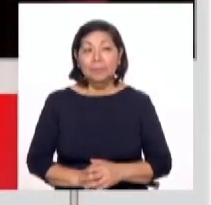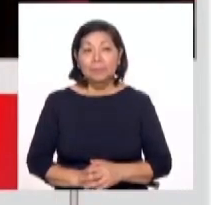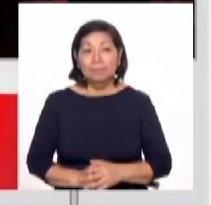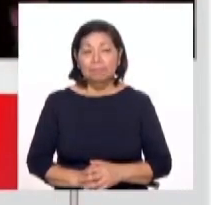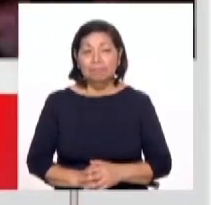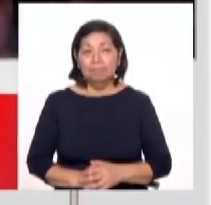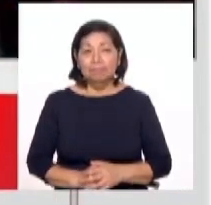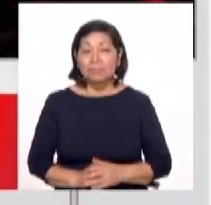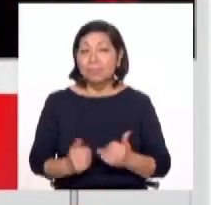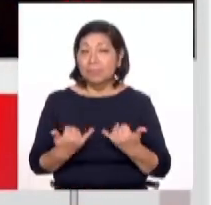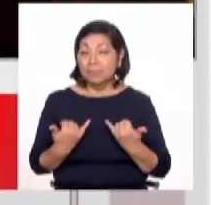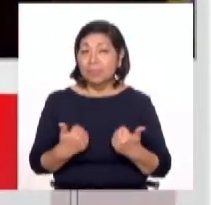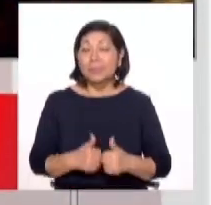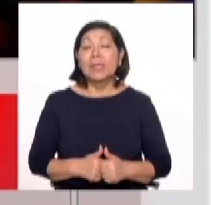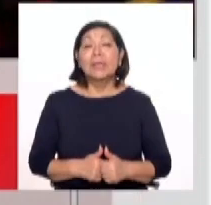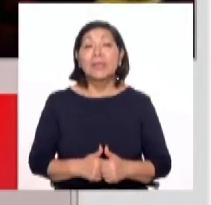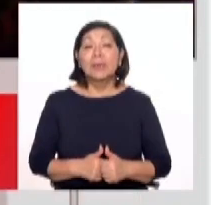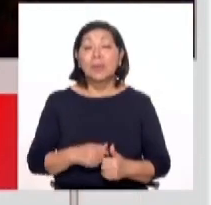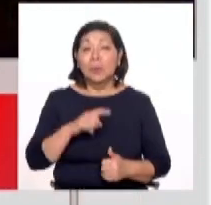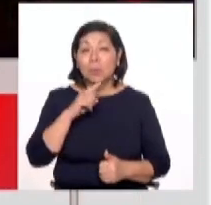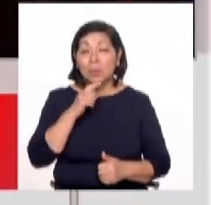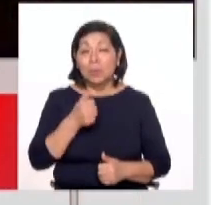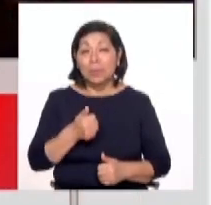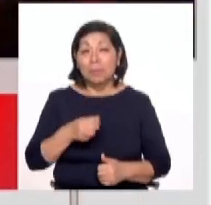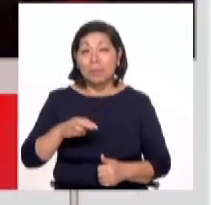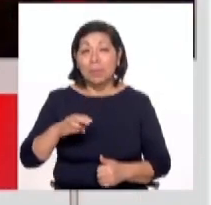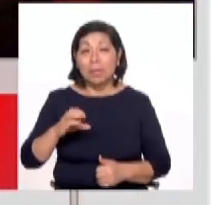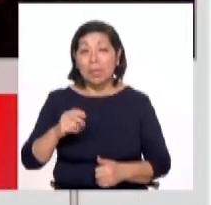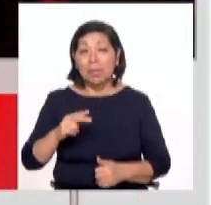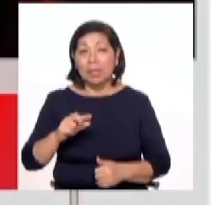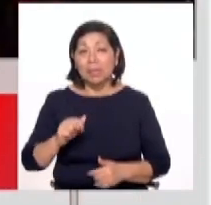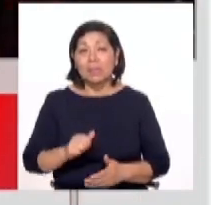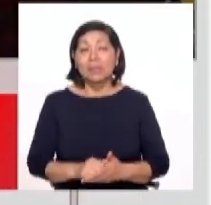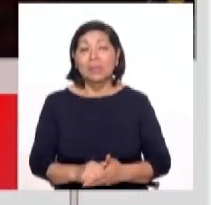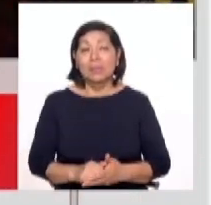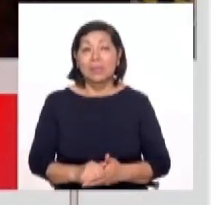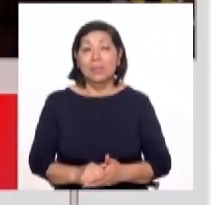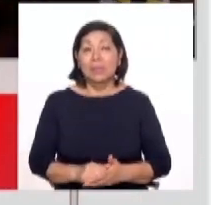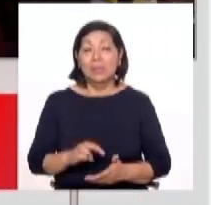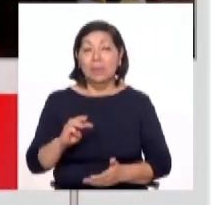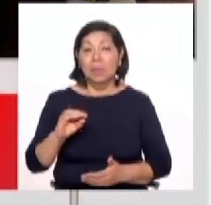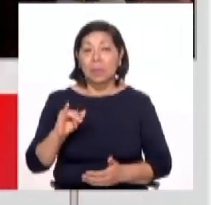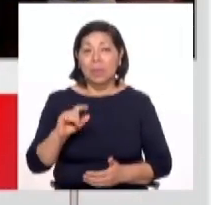Bien, nos acompaña también la periodista Mari Carmen García de Huilax.